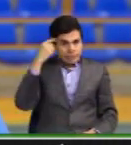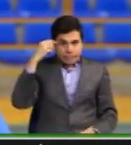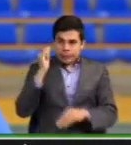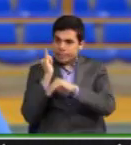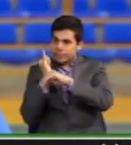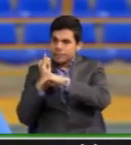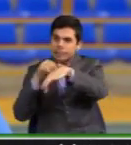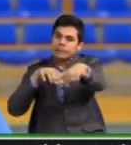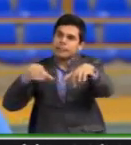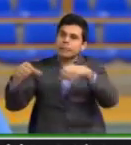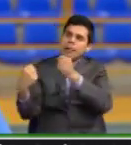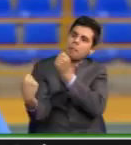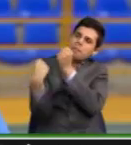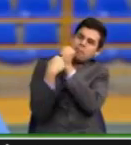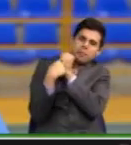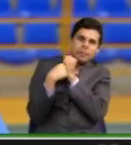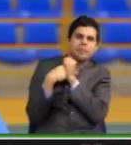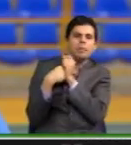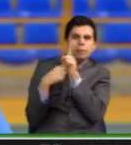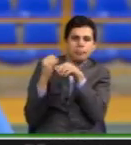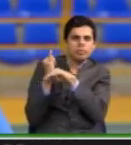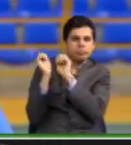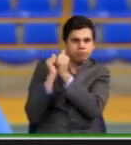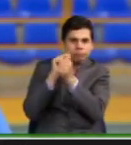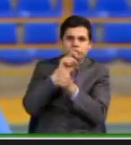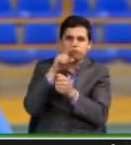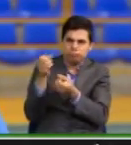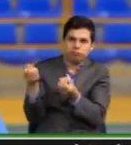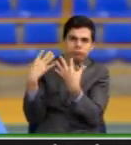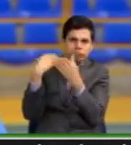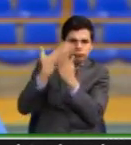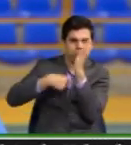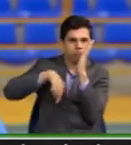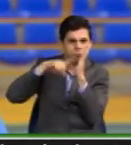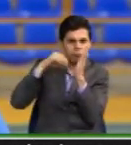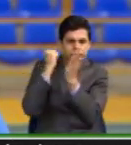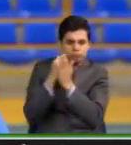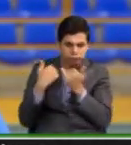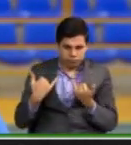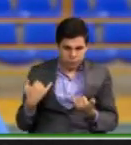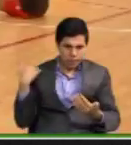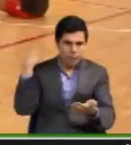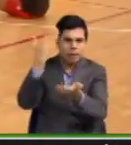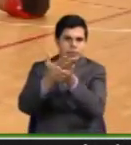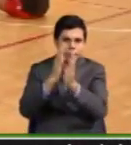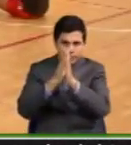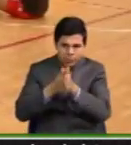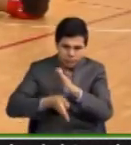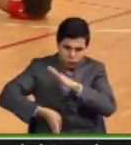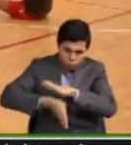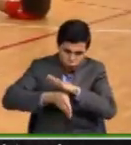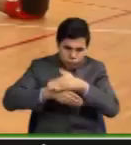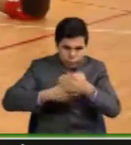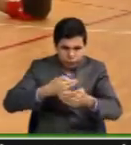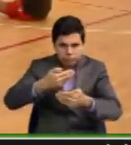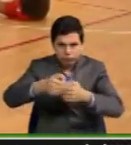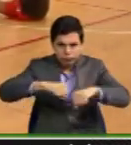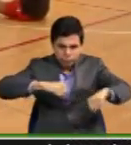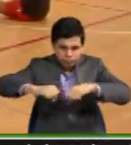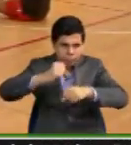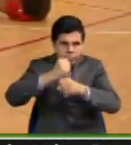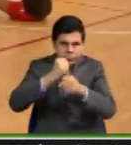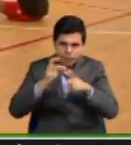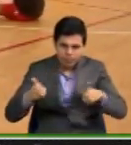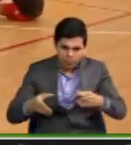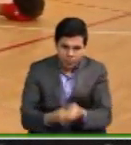otros institutos, ya como nos lo recibimos un poco del Inderbú, que me hizo un contrato de aquí a diciembre para seguir con el proceso de los